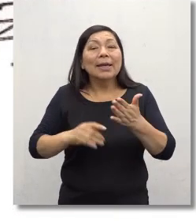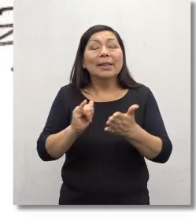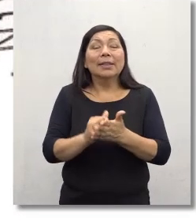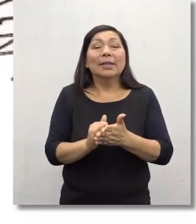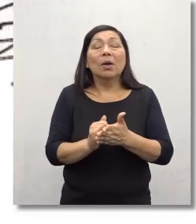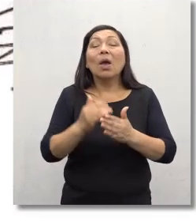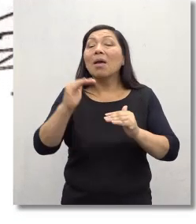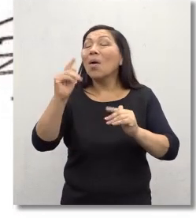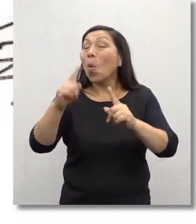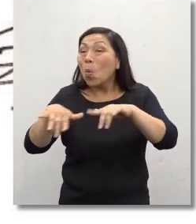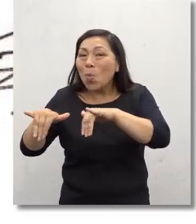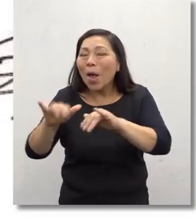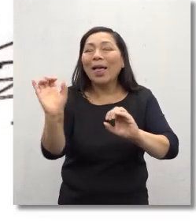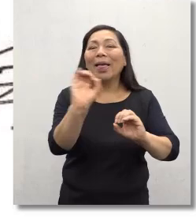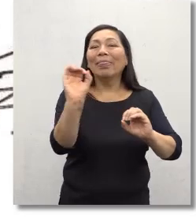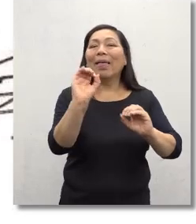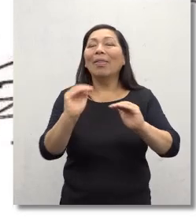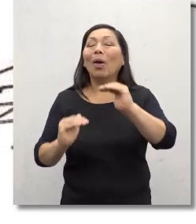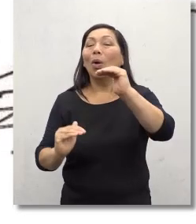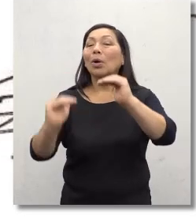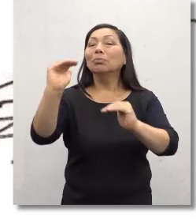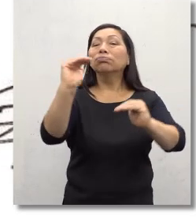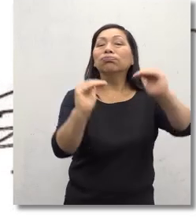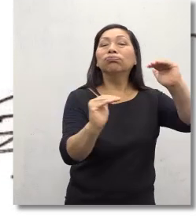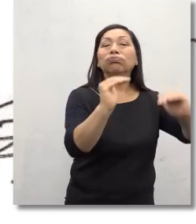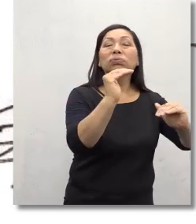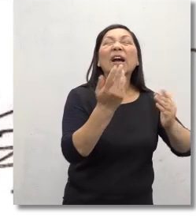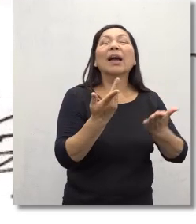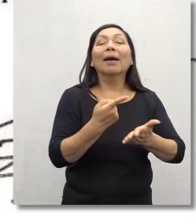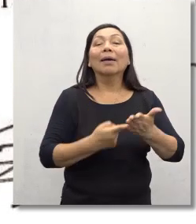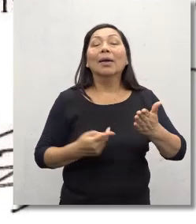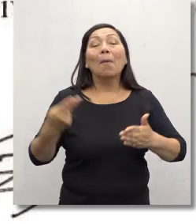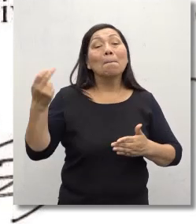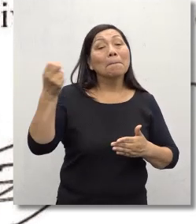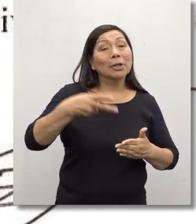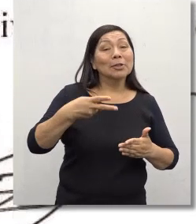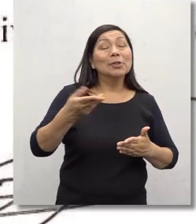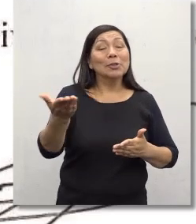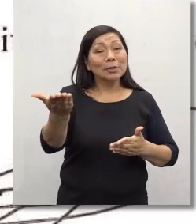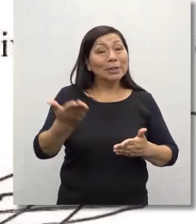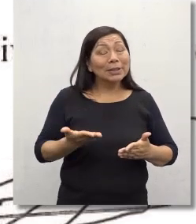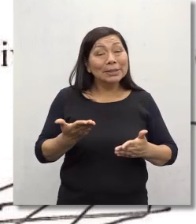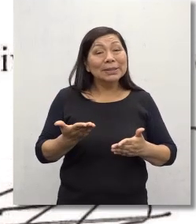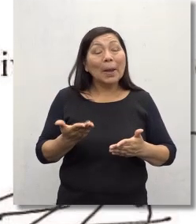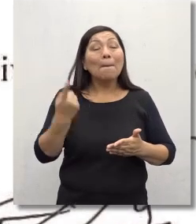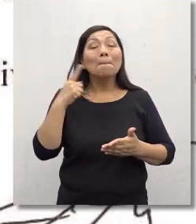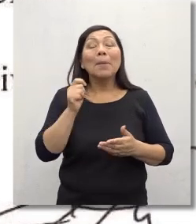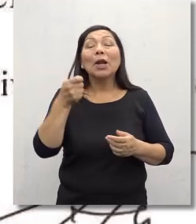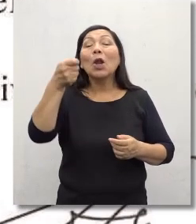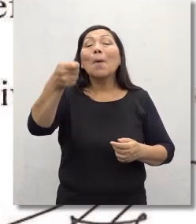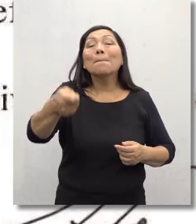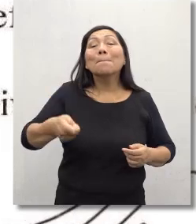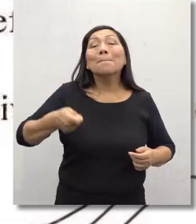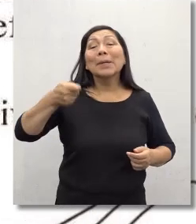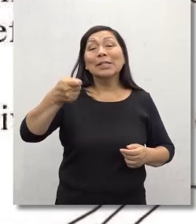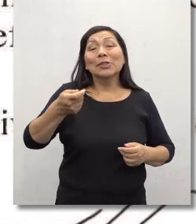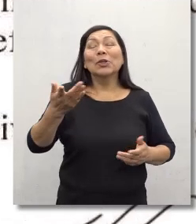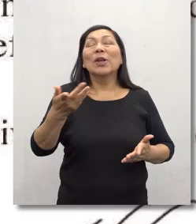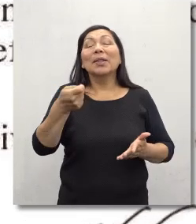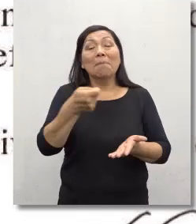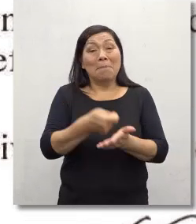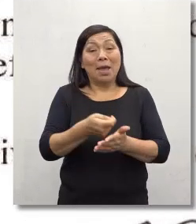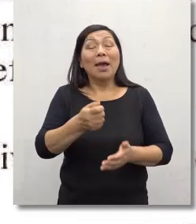legislativo desigual e injustificado ante la prohibición de doble percepción de ingresos para los pensionistas del